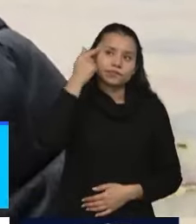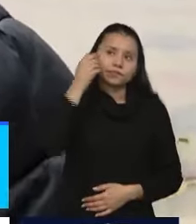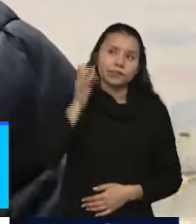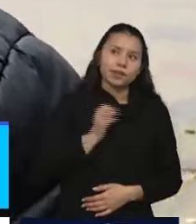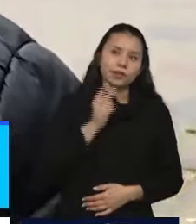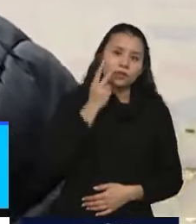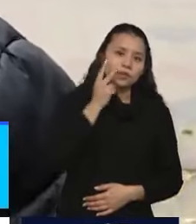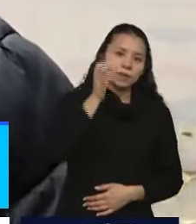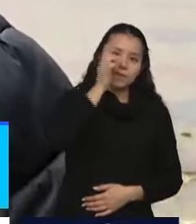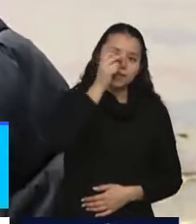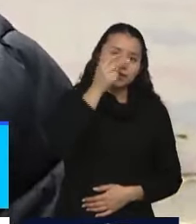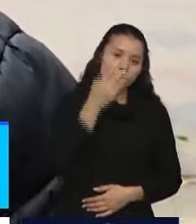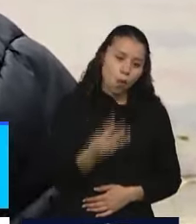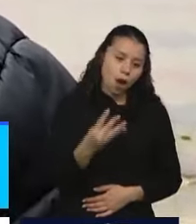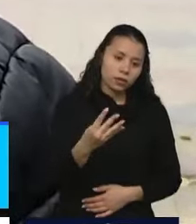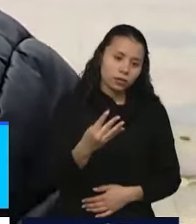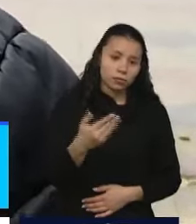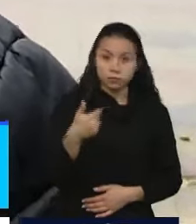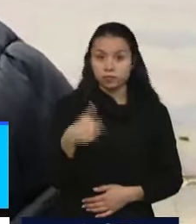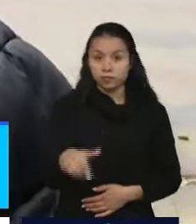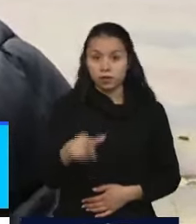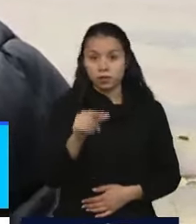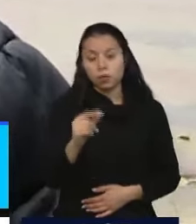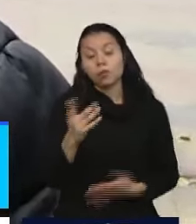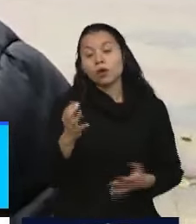2024 poco nos queda. Esperemos que el año